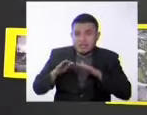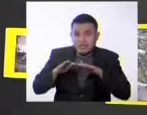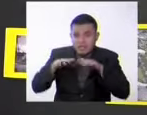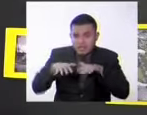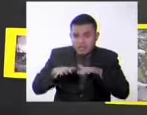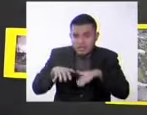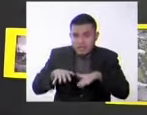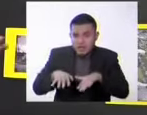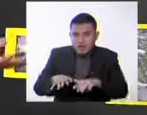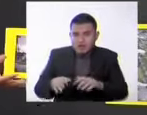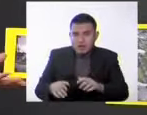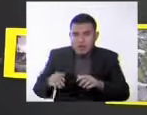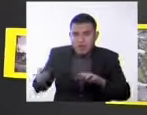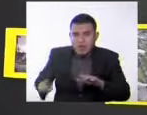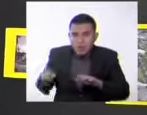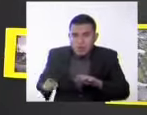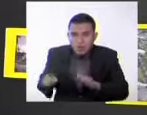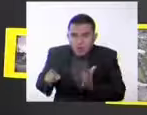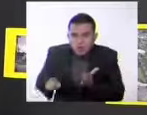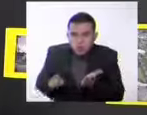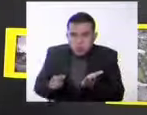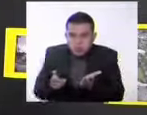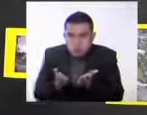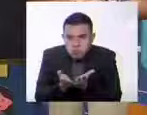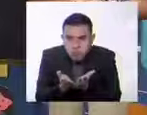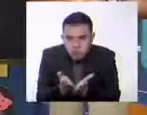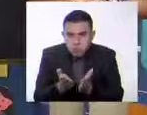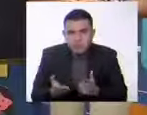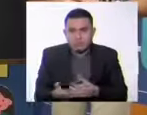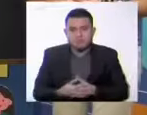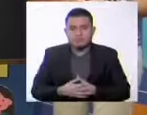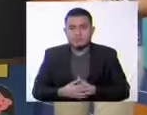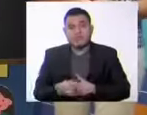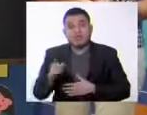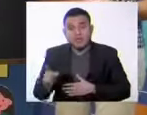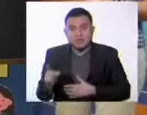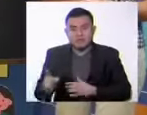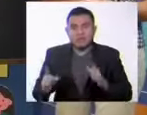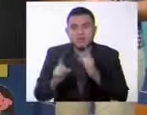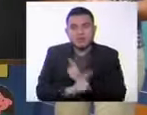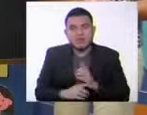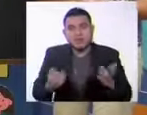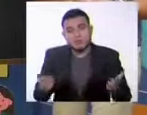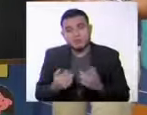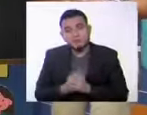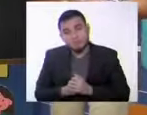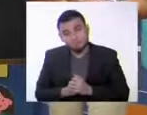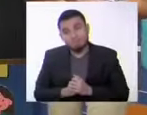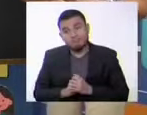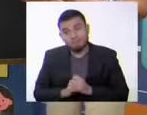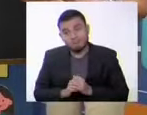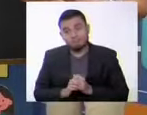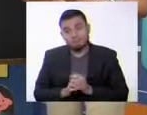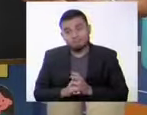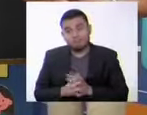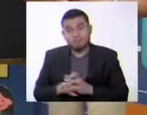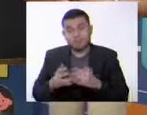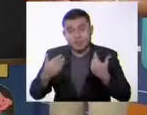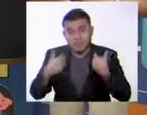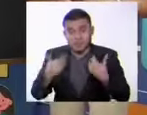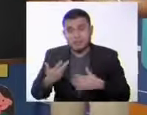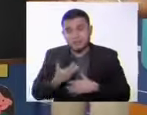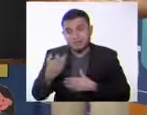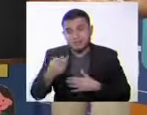te creo. y hoy ya no hay agua. Imagínate. Entonces, esos cambios, como les repito, los cambios nos deben de servir a nosotros